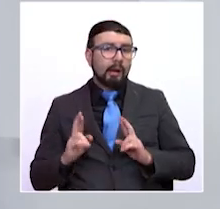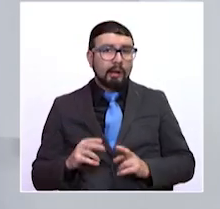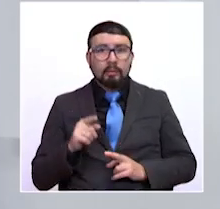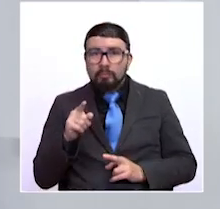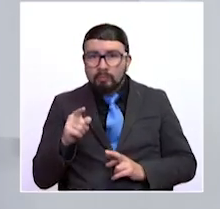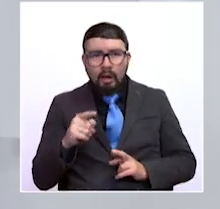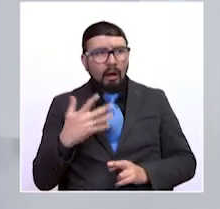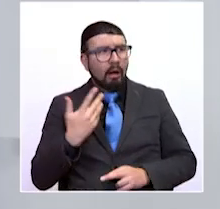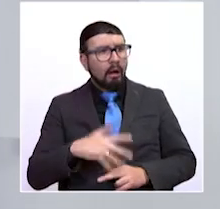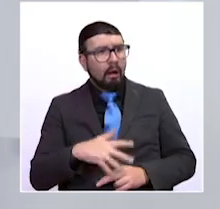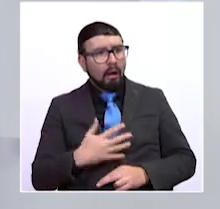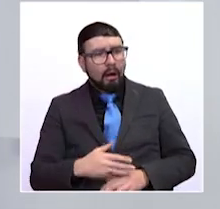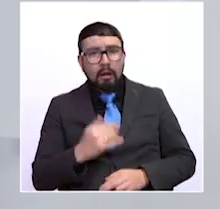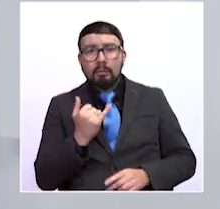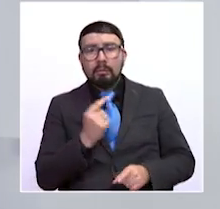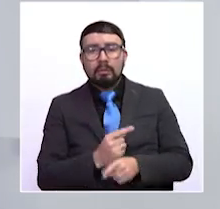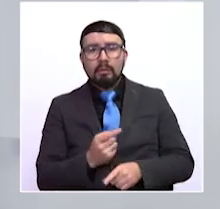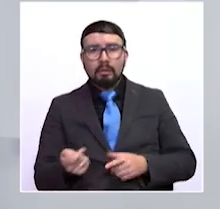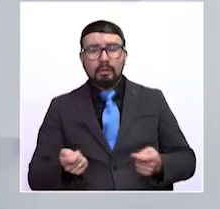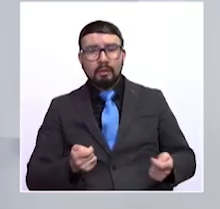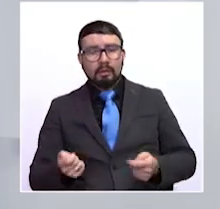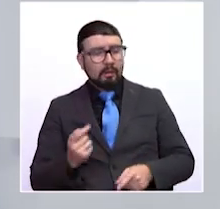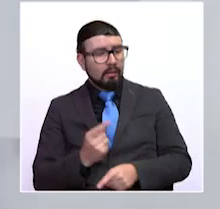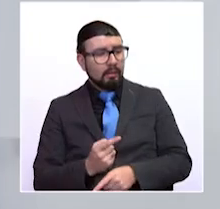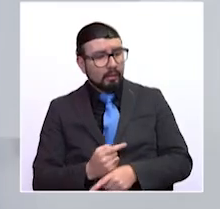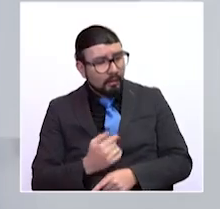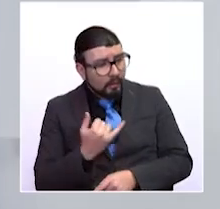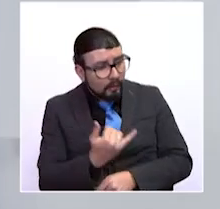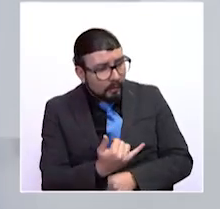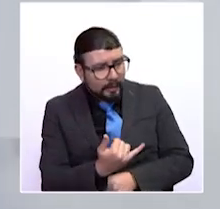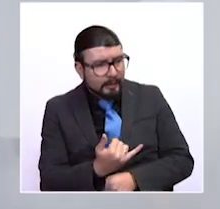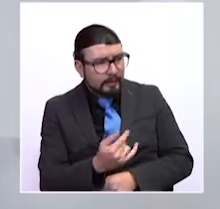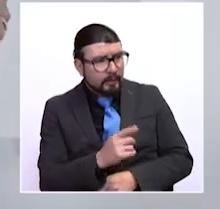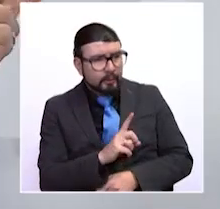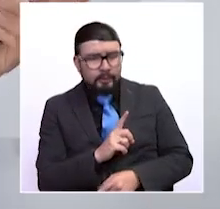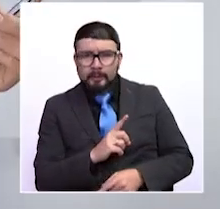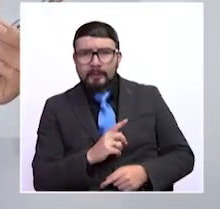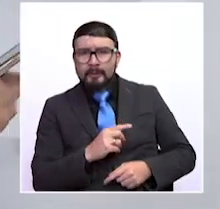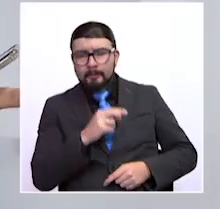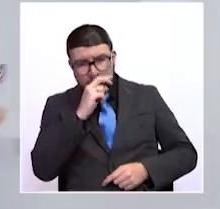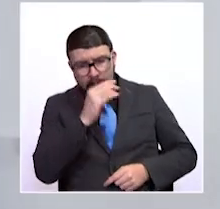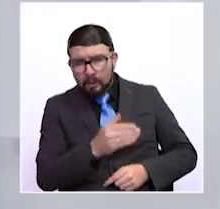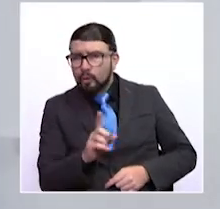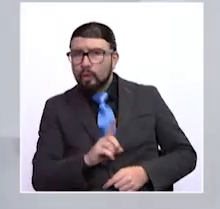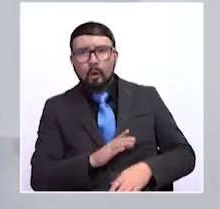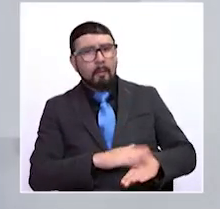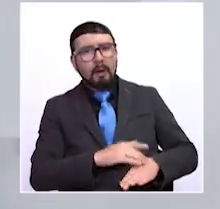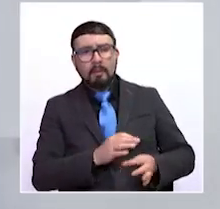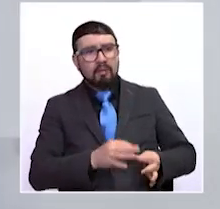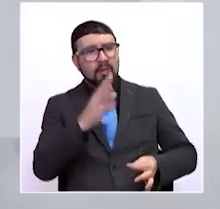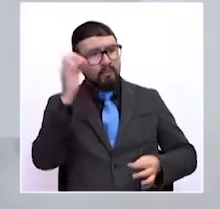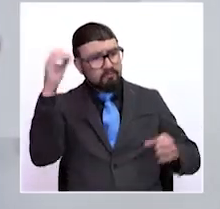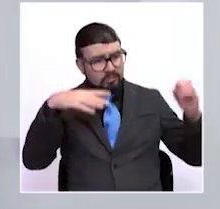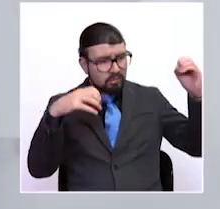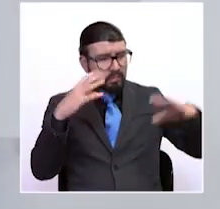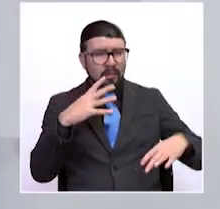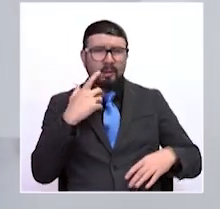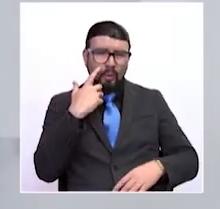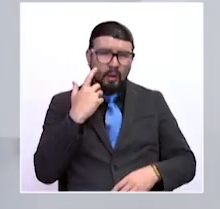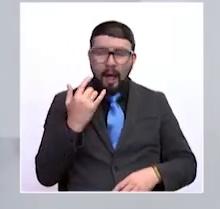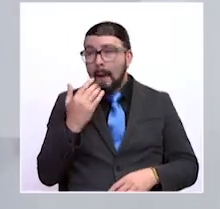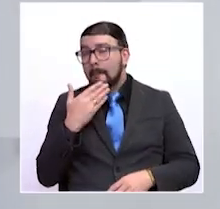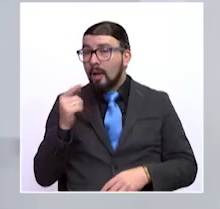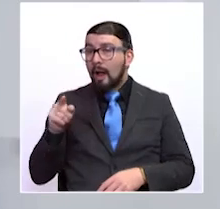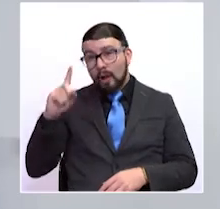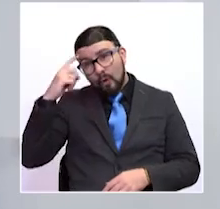muchos de ustedes para que ese dinero pues lo inviertan en otras cosas y disfruten de la pólvora que organizan sus gobiernos y demás y